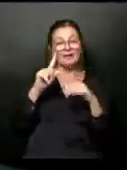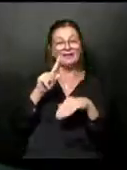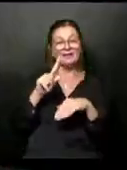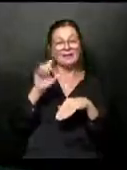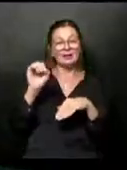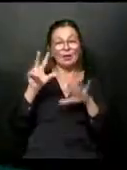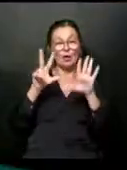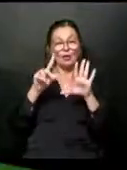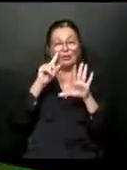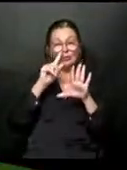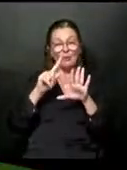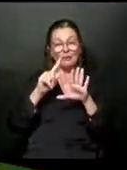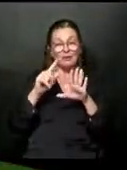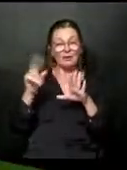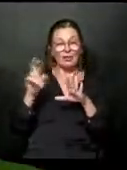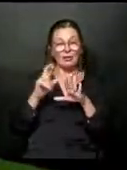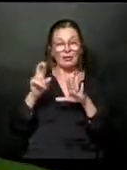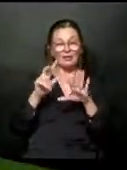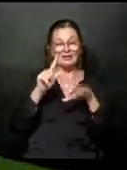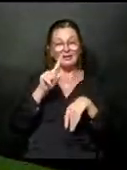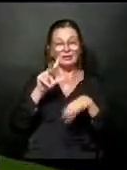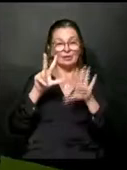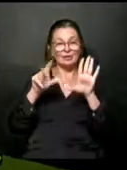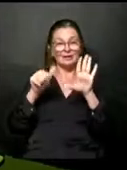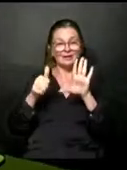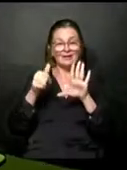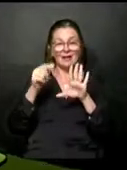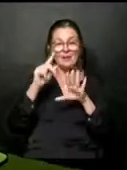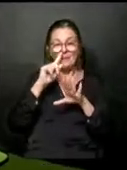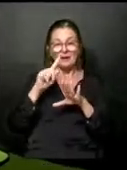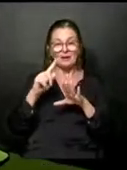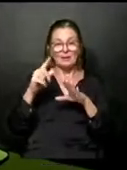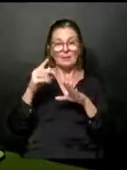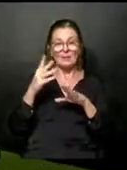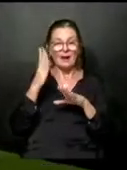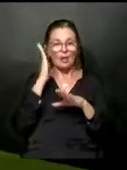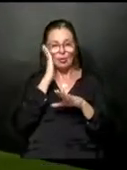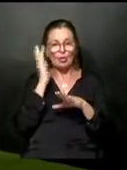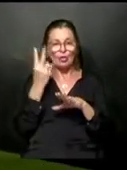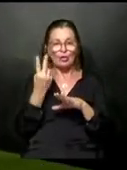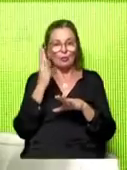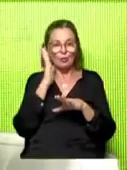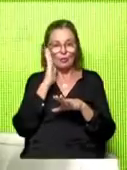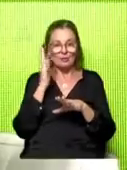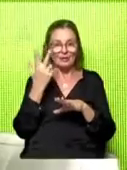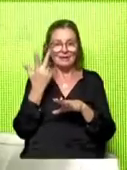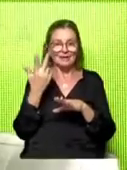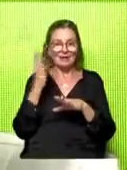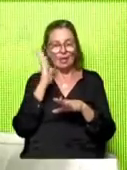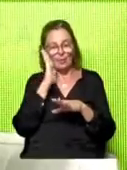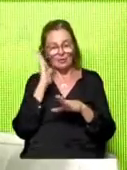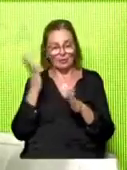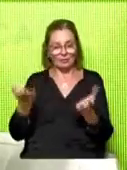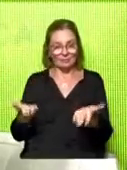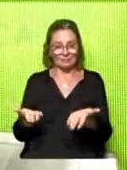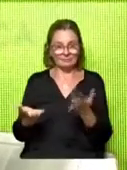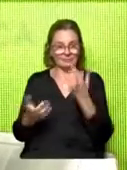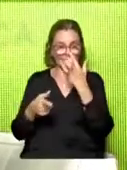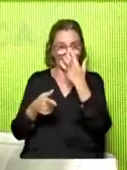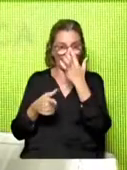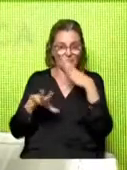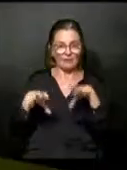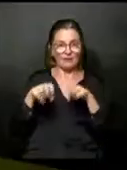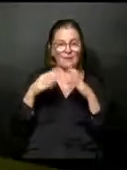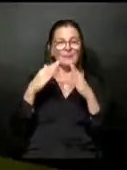para un dormitorio, 136 mil para dos dormitorios y 184, 185 para tres dormitorios. Ahí va a vivir gente